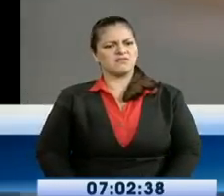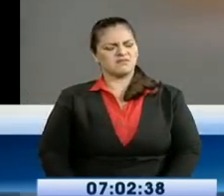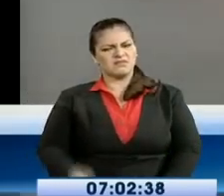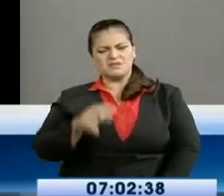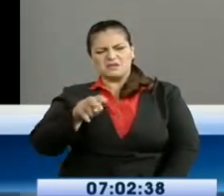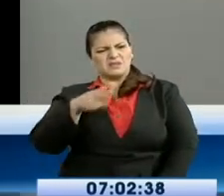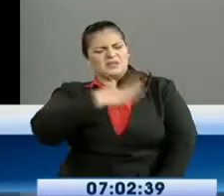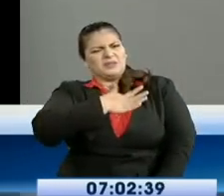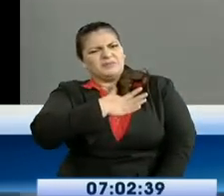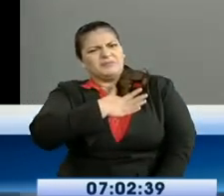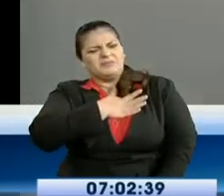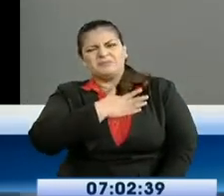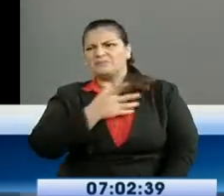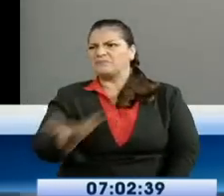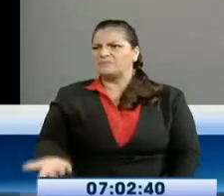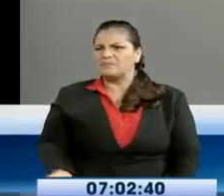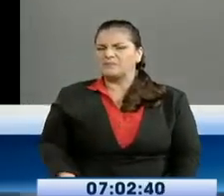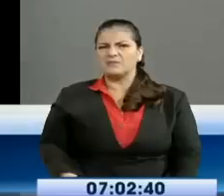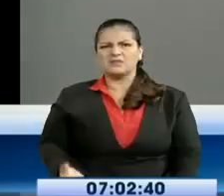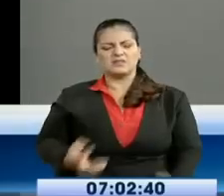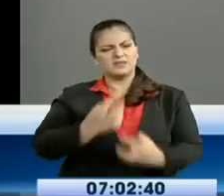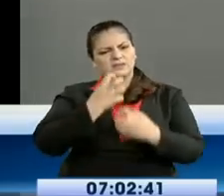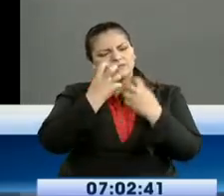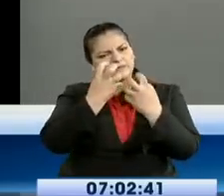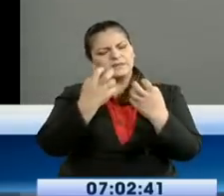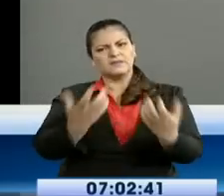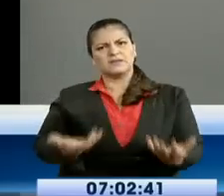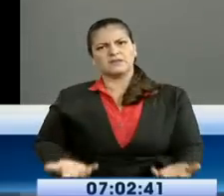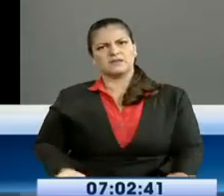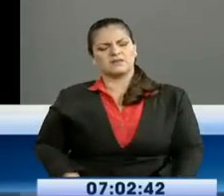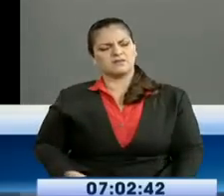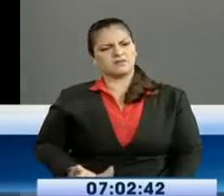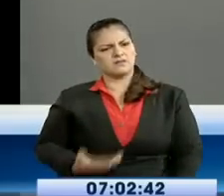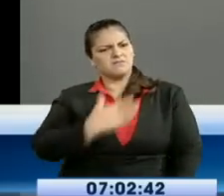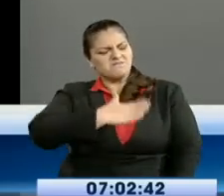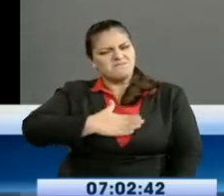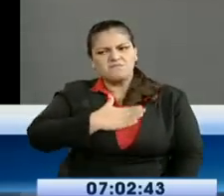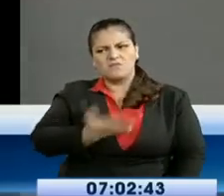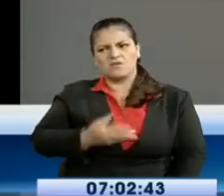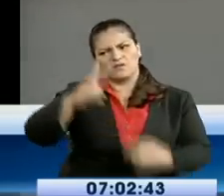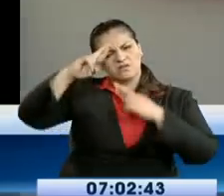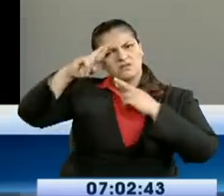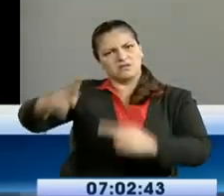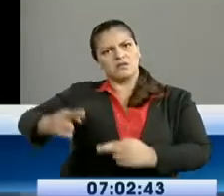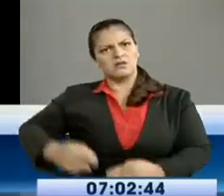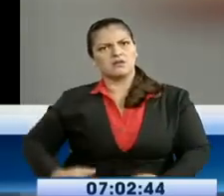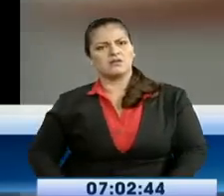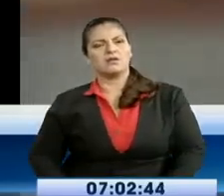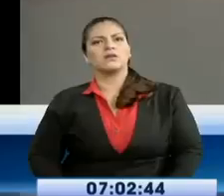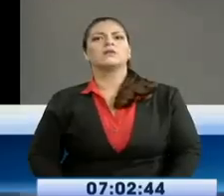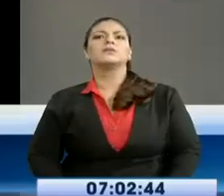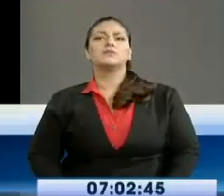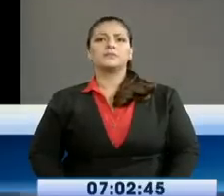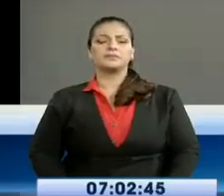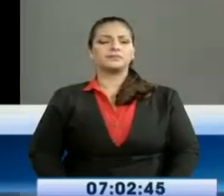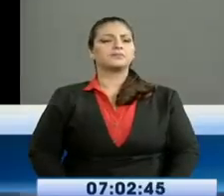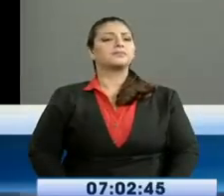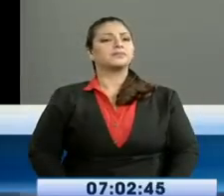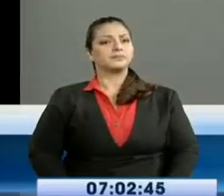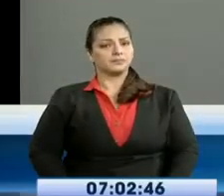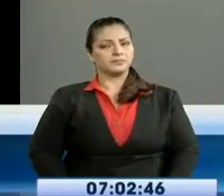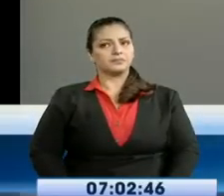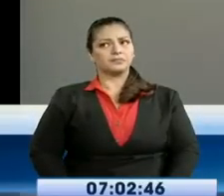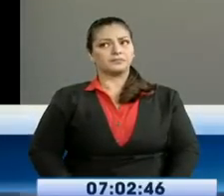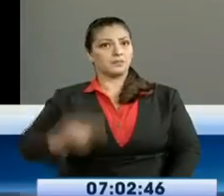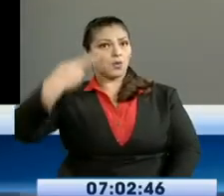Indignación me ha provocado. Indignación, claro a todos sí, nos por ha provocado favor. Indignación. Imagínate. Creo que, insisto, la ATM y la gente deben tomar por su cuenta una acusación particular